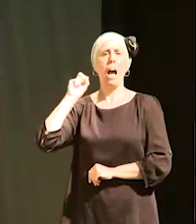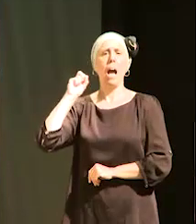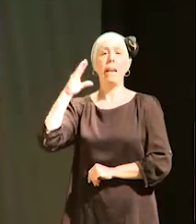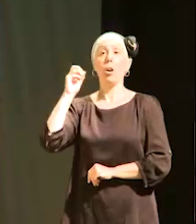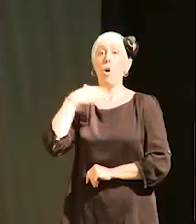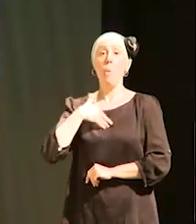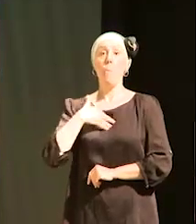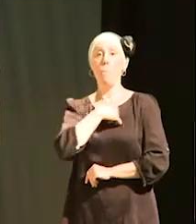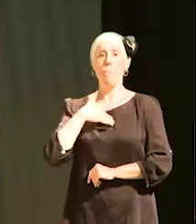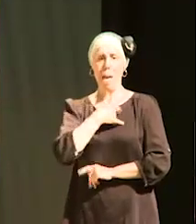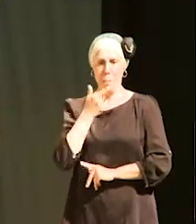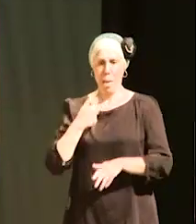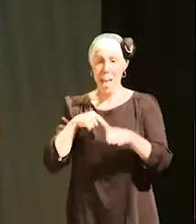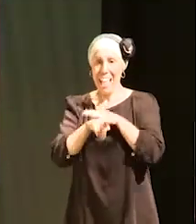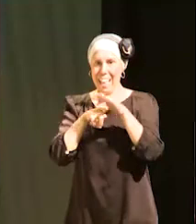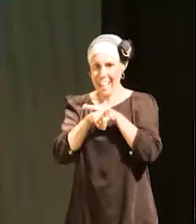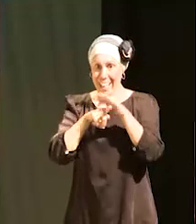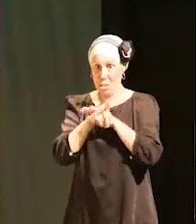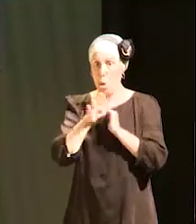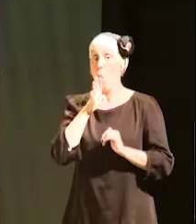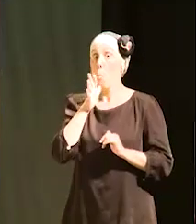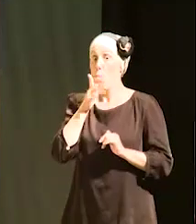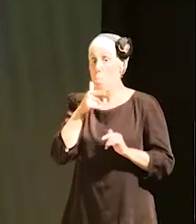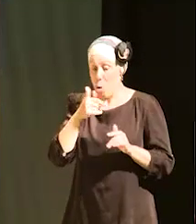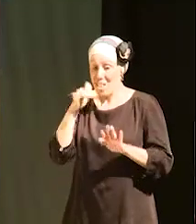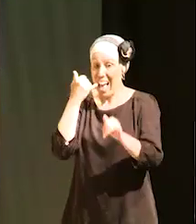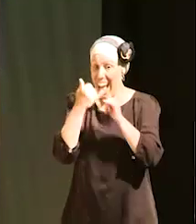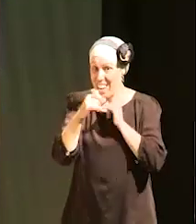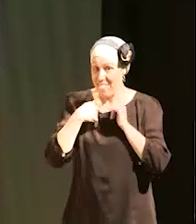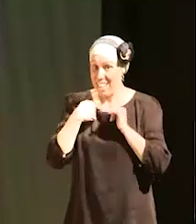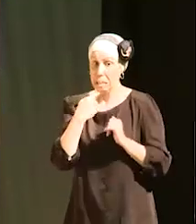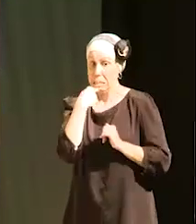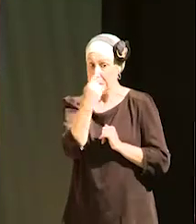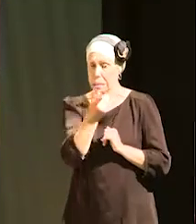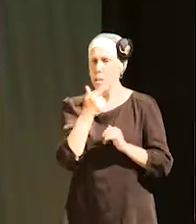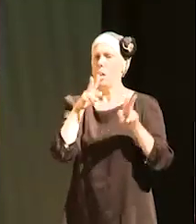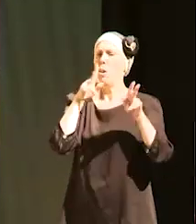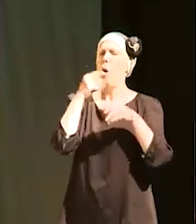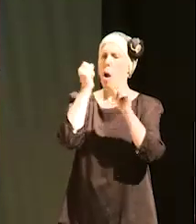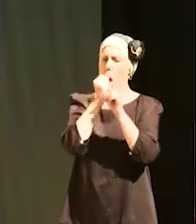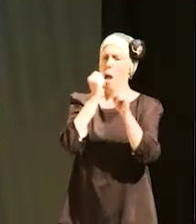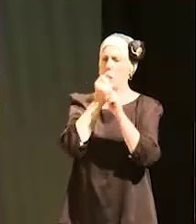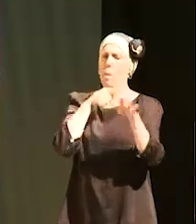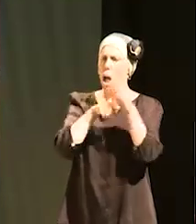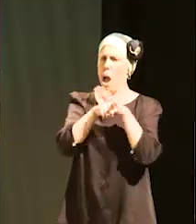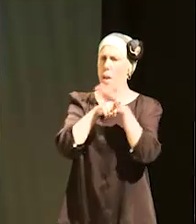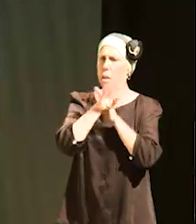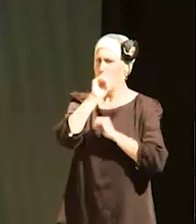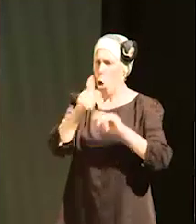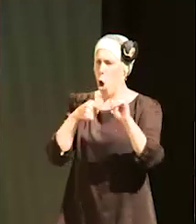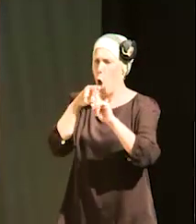por eso me refería un poco al final al trabajo de gestión que ha habido que hacer para generar proyectos que también